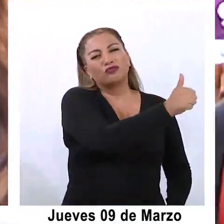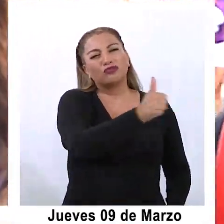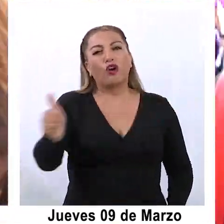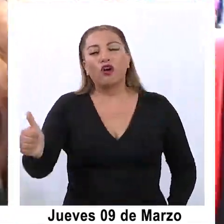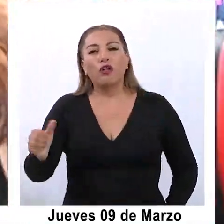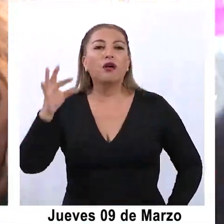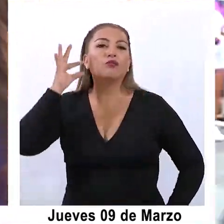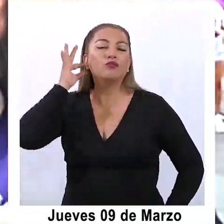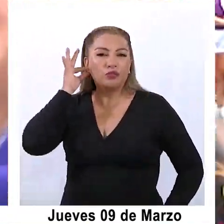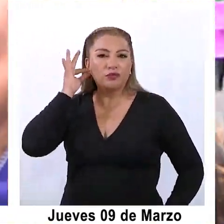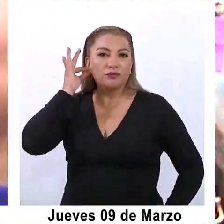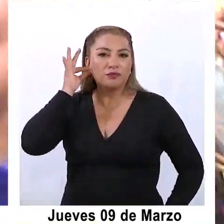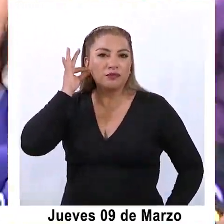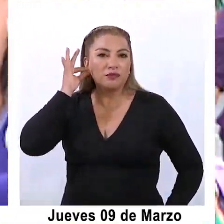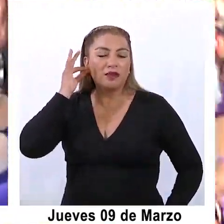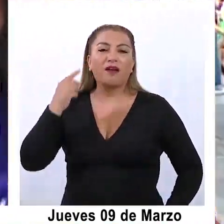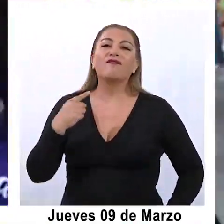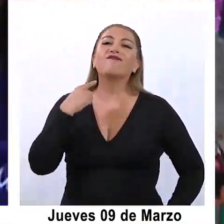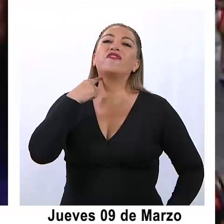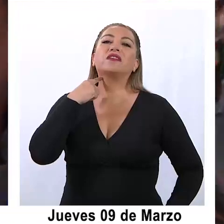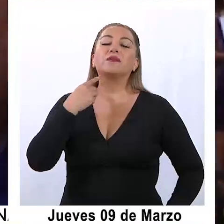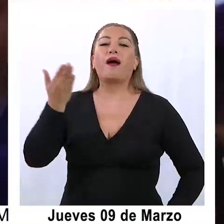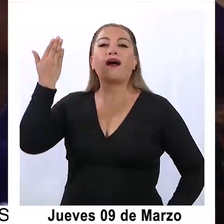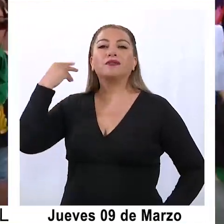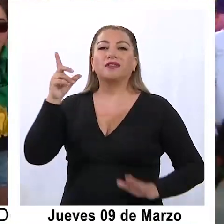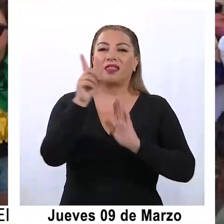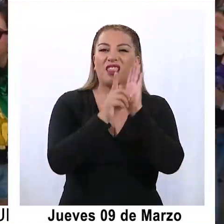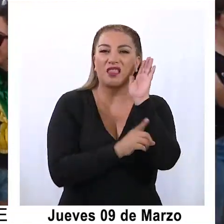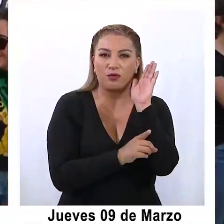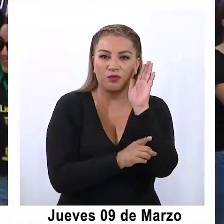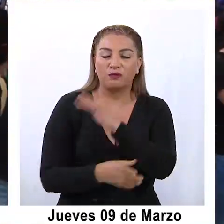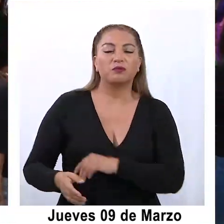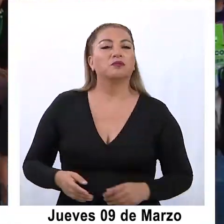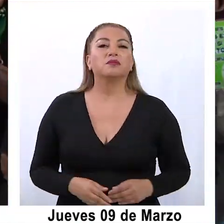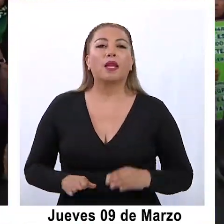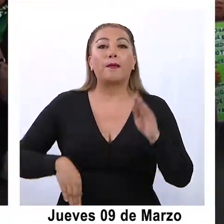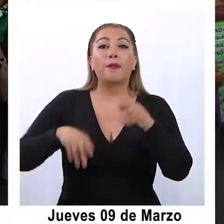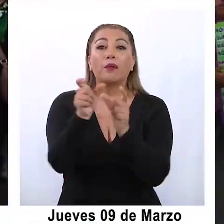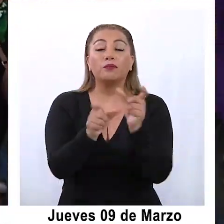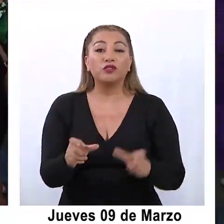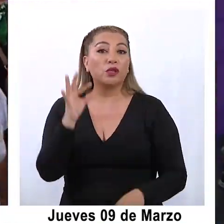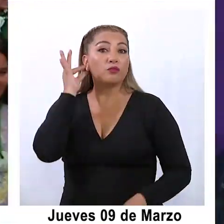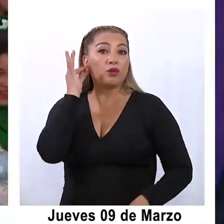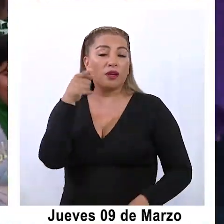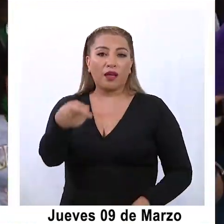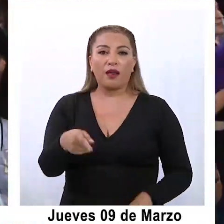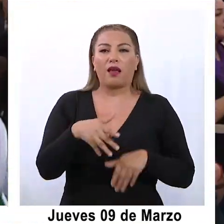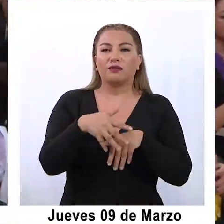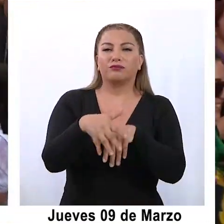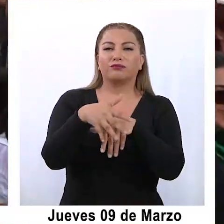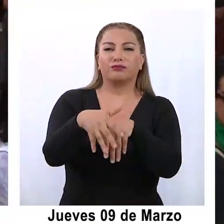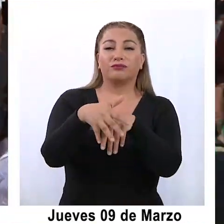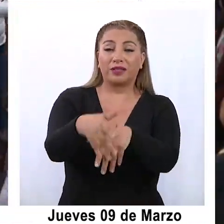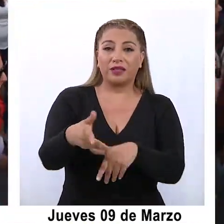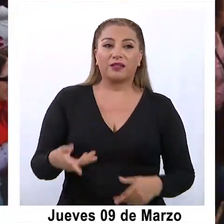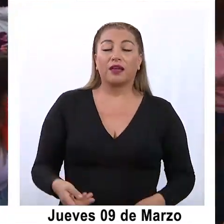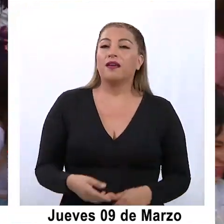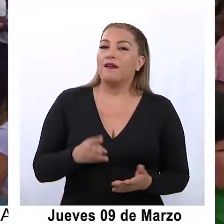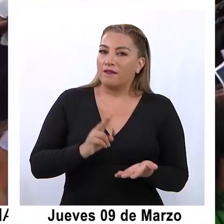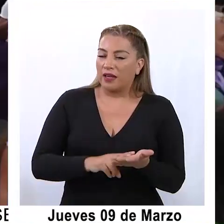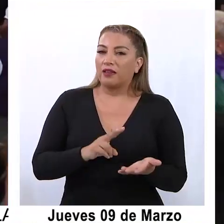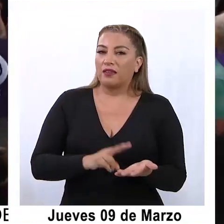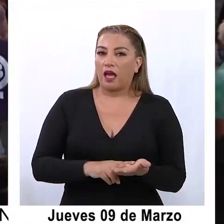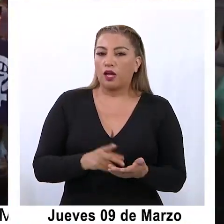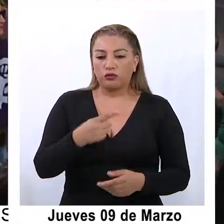nuestras compañeras víctimas de la dictadura militar. Para la mayoría de las mujeres que se manifestaron, si bien se